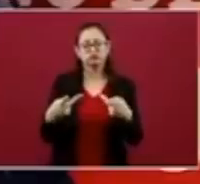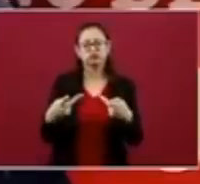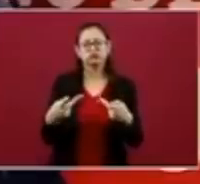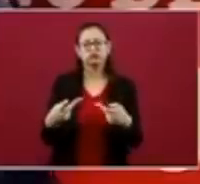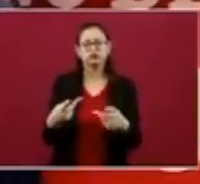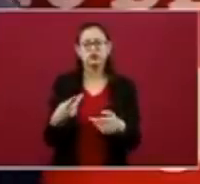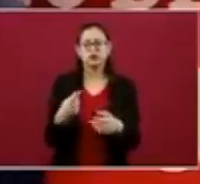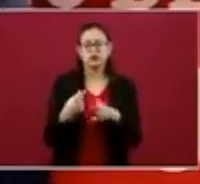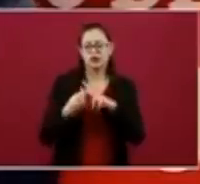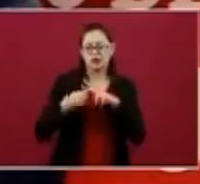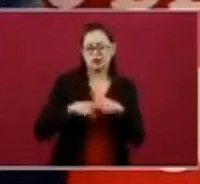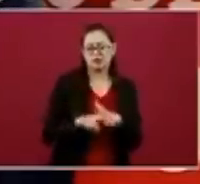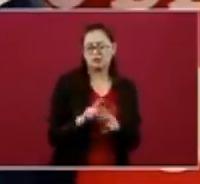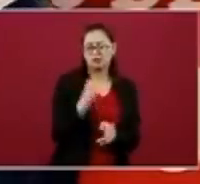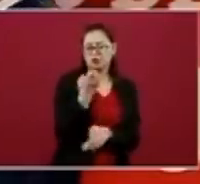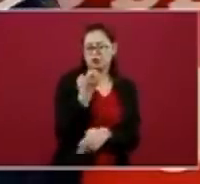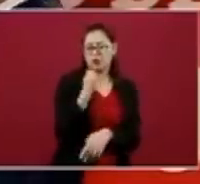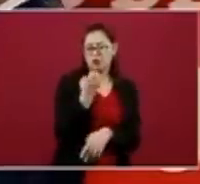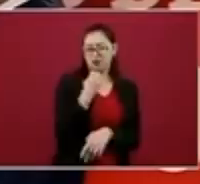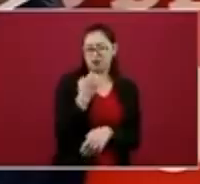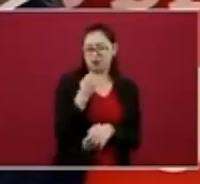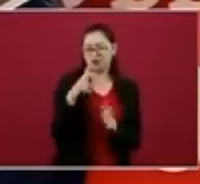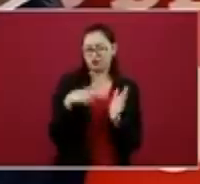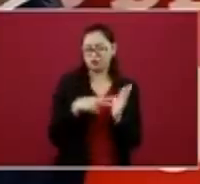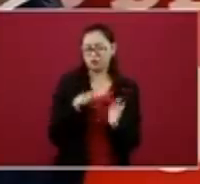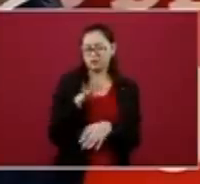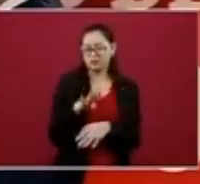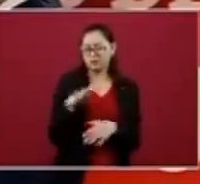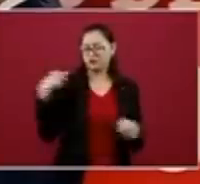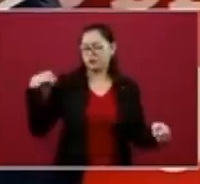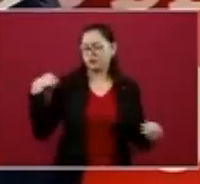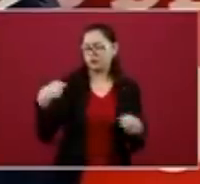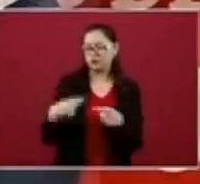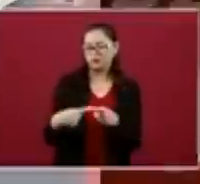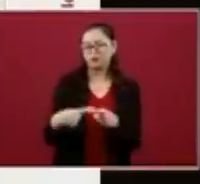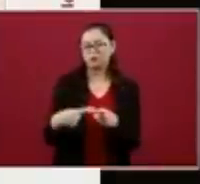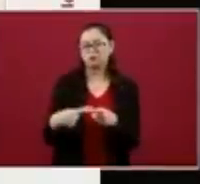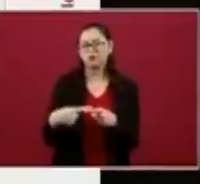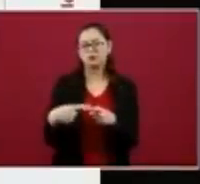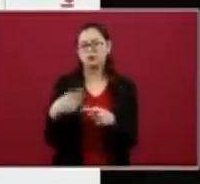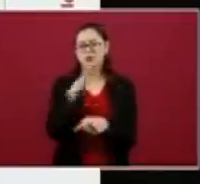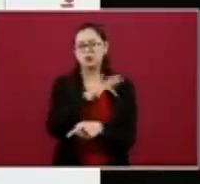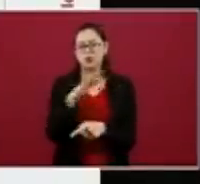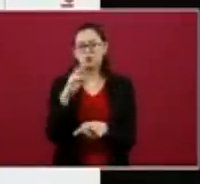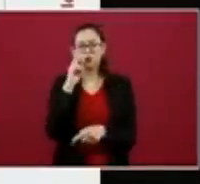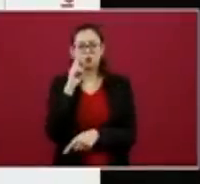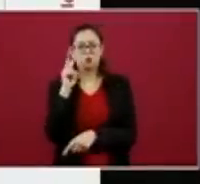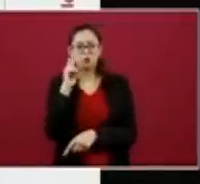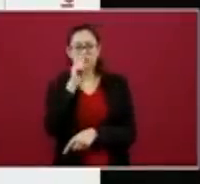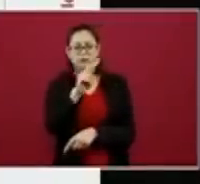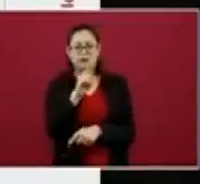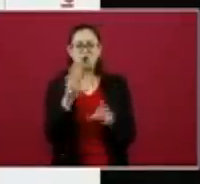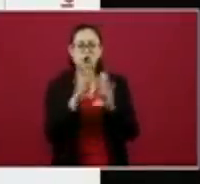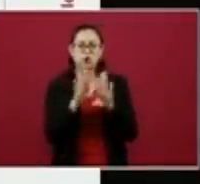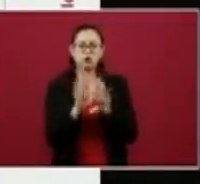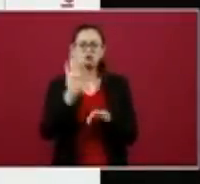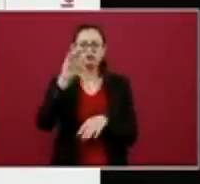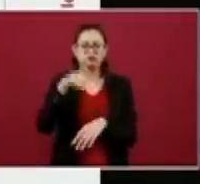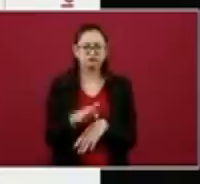desde enero de este año y hasta la fecha. Podemos observar el comportamiento de las